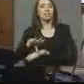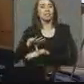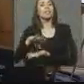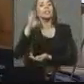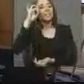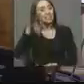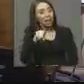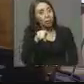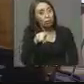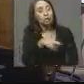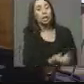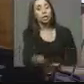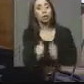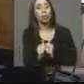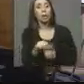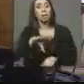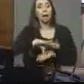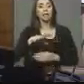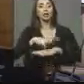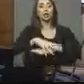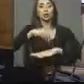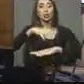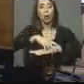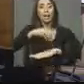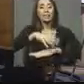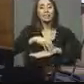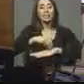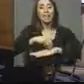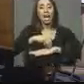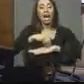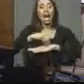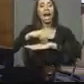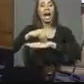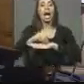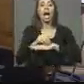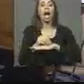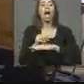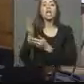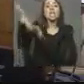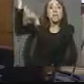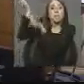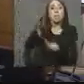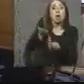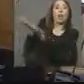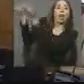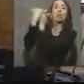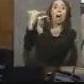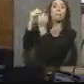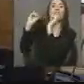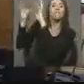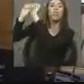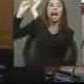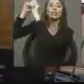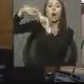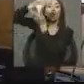¿Sabían, por ejemplo, nuestros colegas que en países como Suecia se importa la basura? ¿Sí? Se importa la